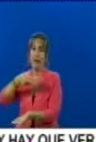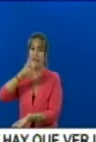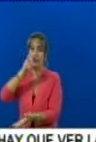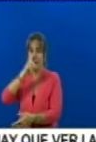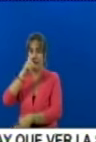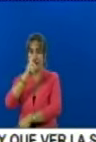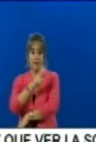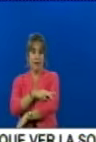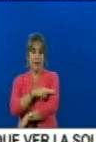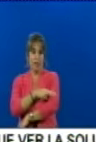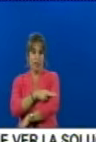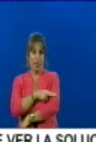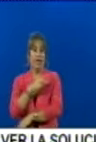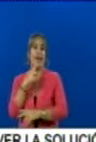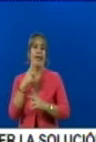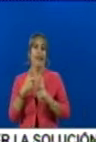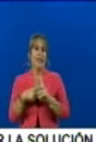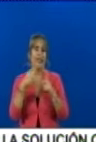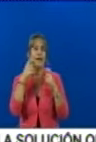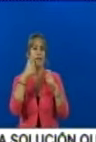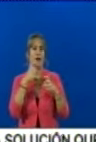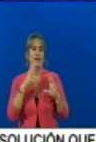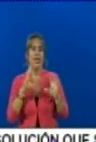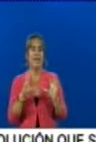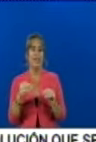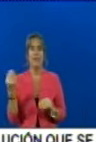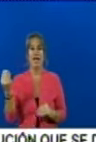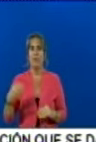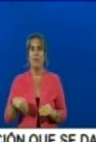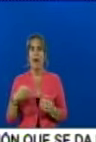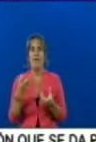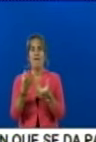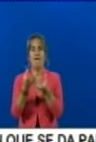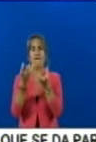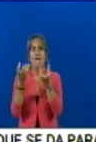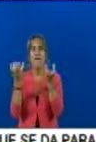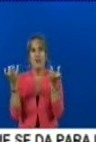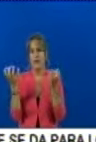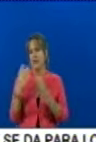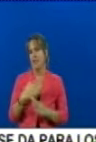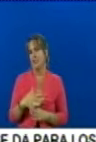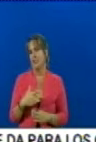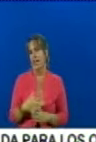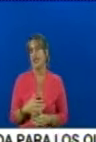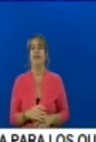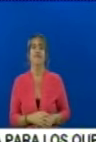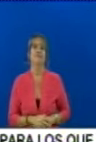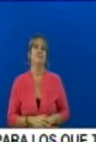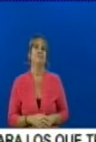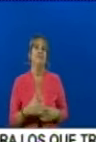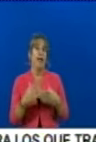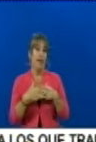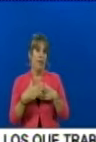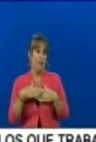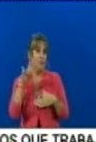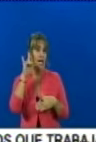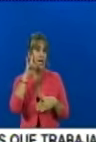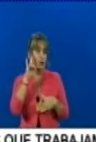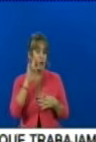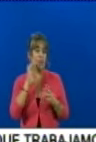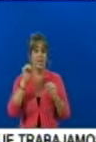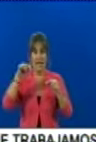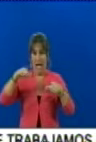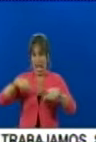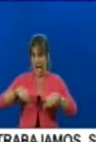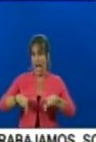instancia, importante también es el uso de las frutas en Santiago. La empresa de productos lácteos en este